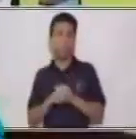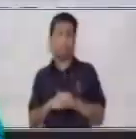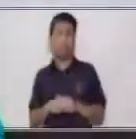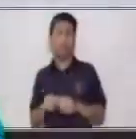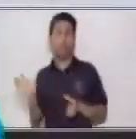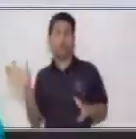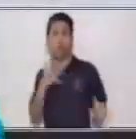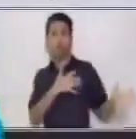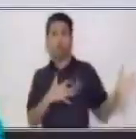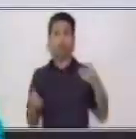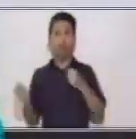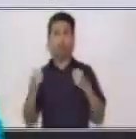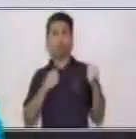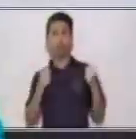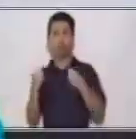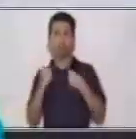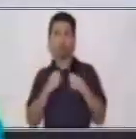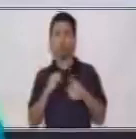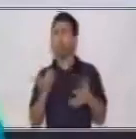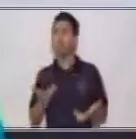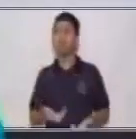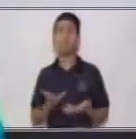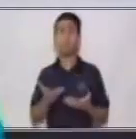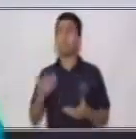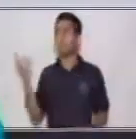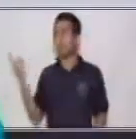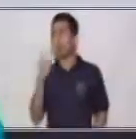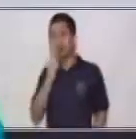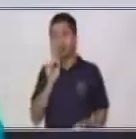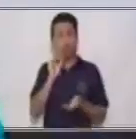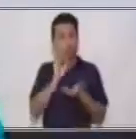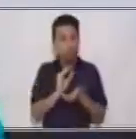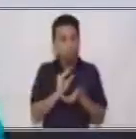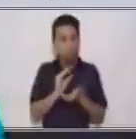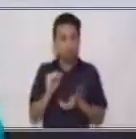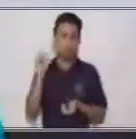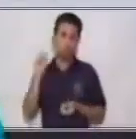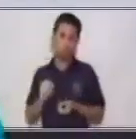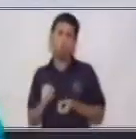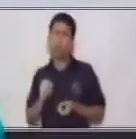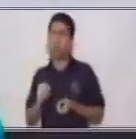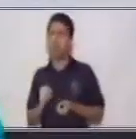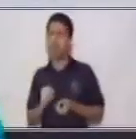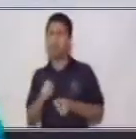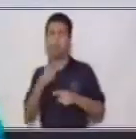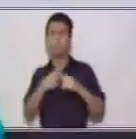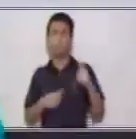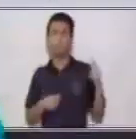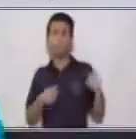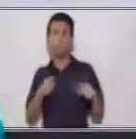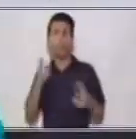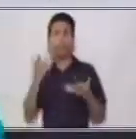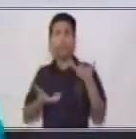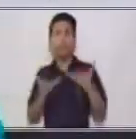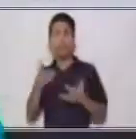es pequeño, podría pesar una media libra, que serían 8